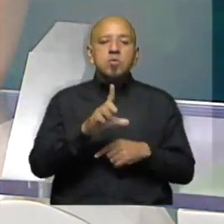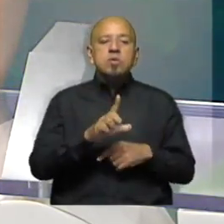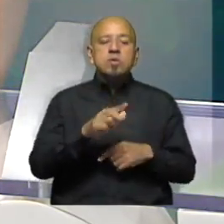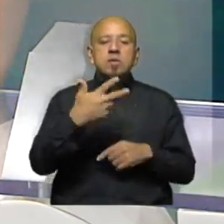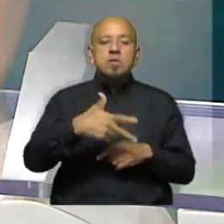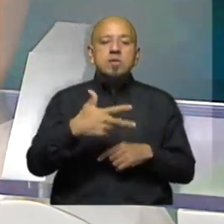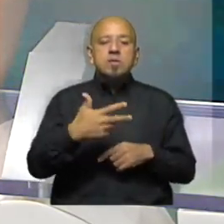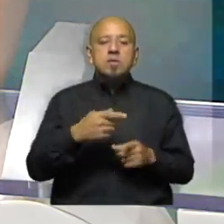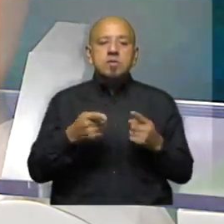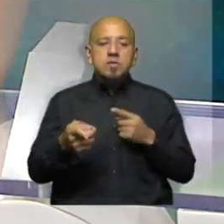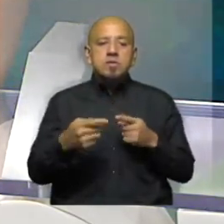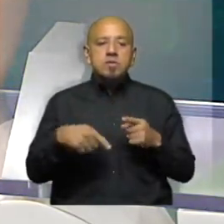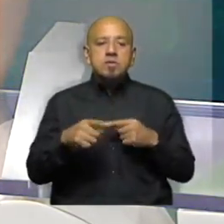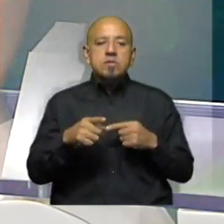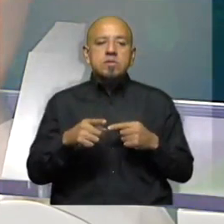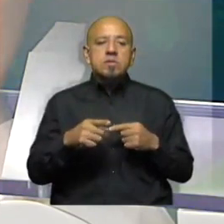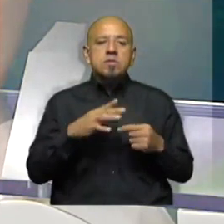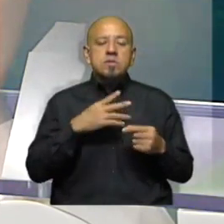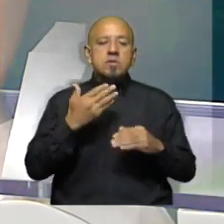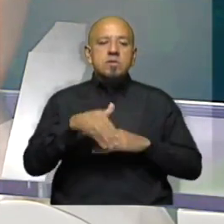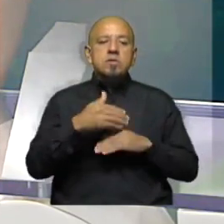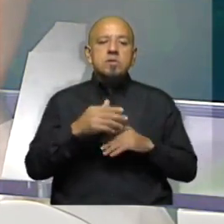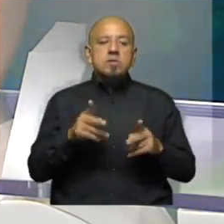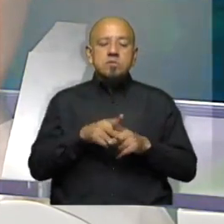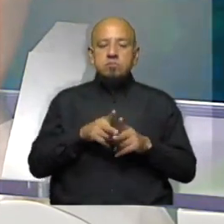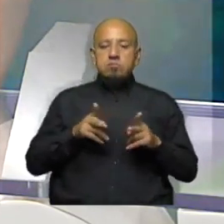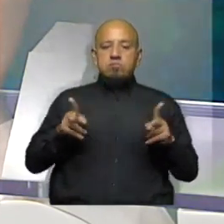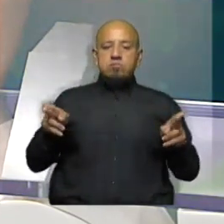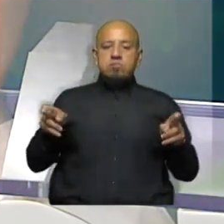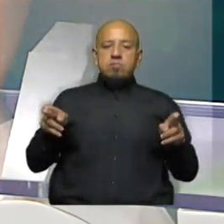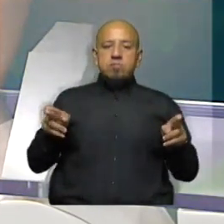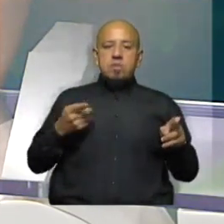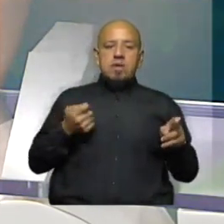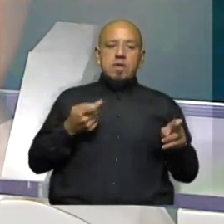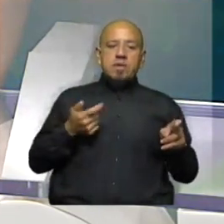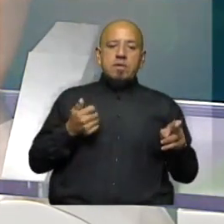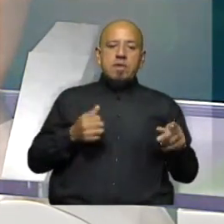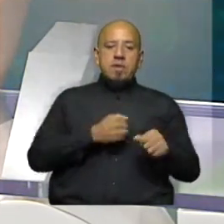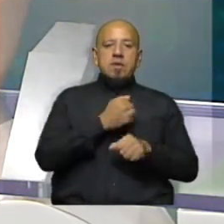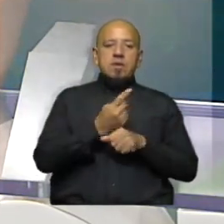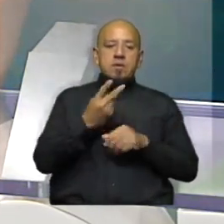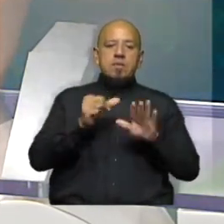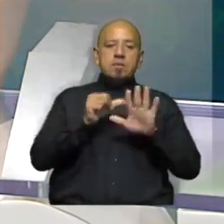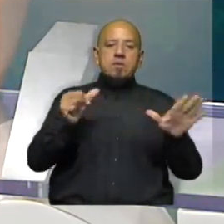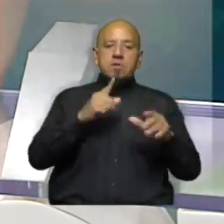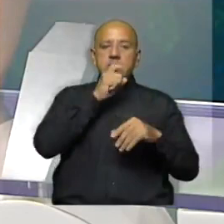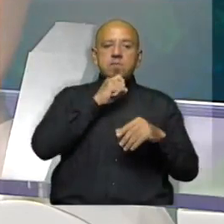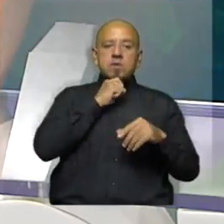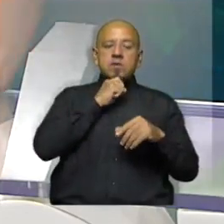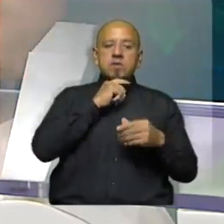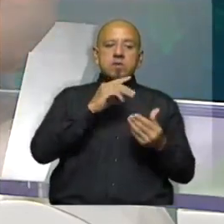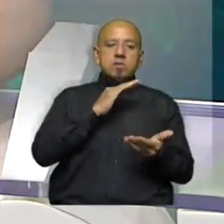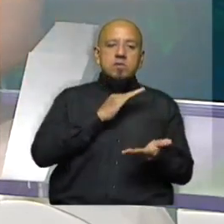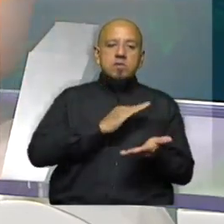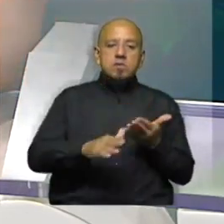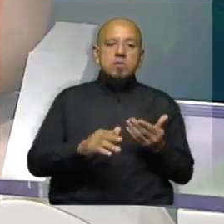Herrera, abarca las calles, todo Luis Alberto Herrera, desde Rivera hasta 26 de marzo, corso gratuito para